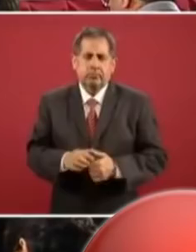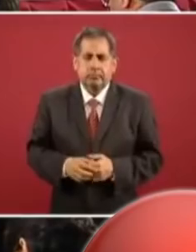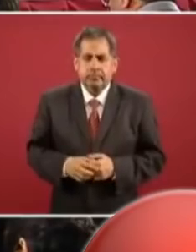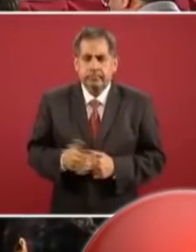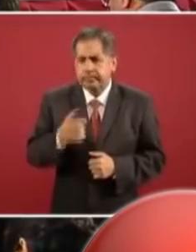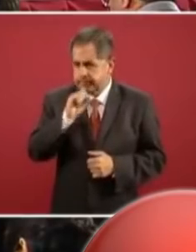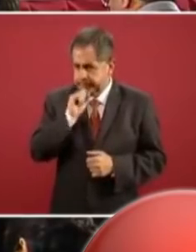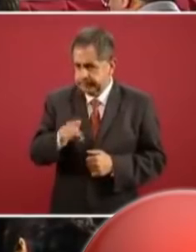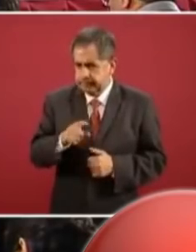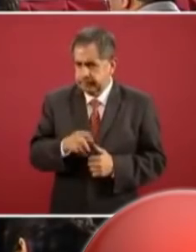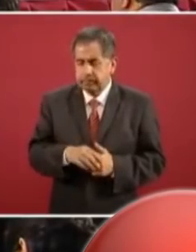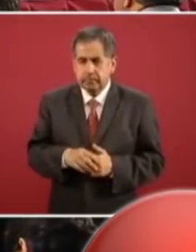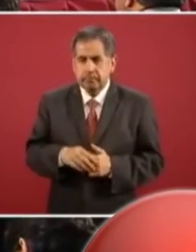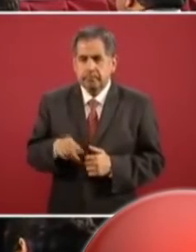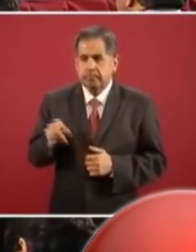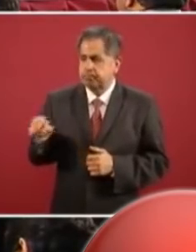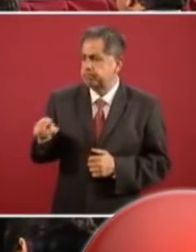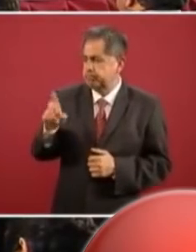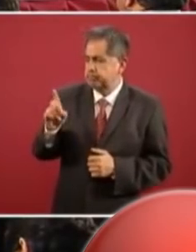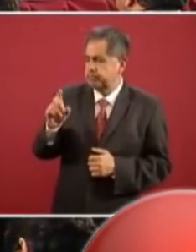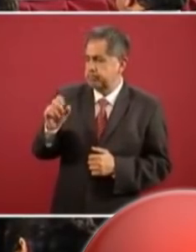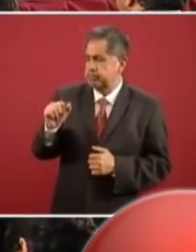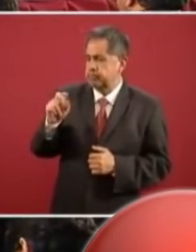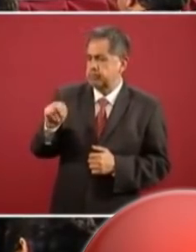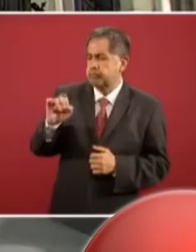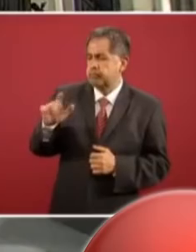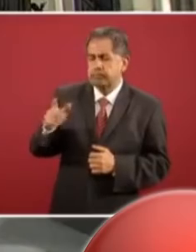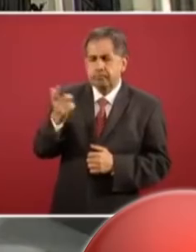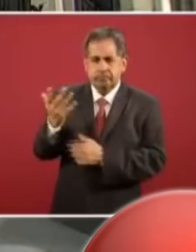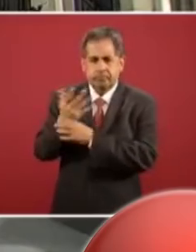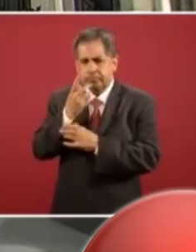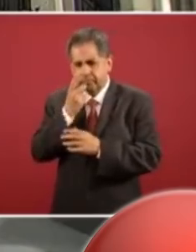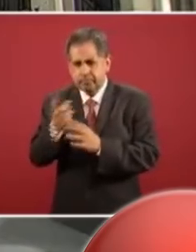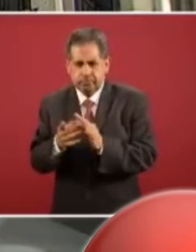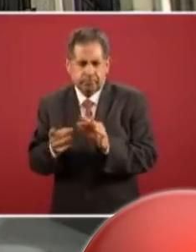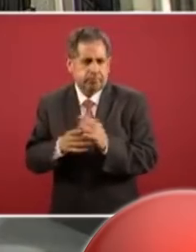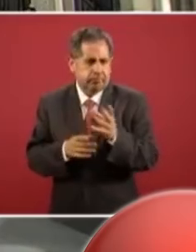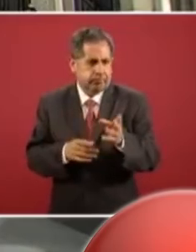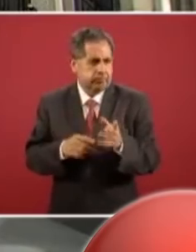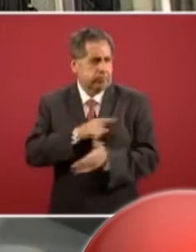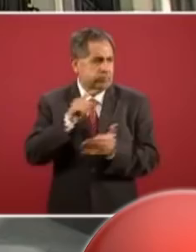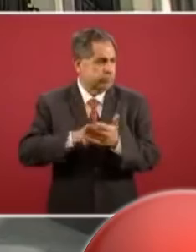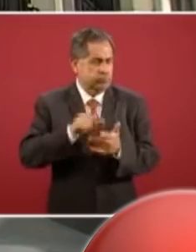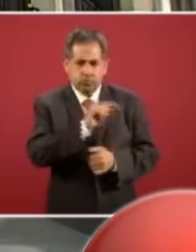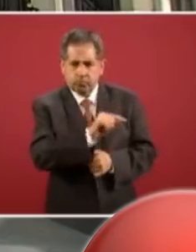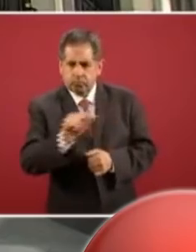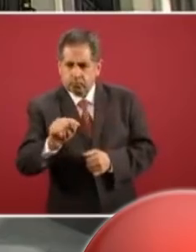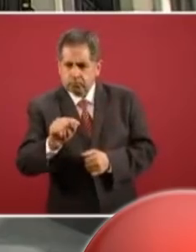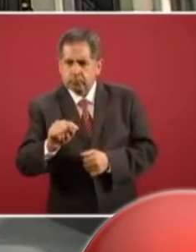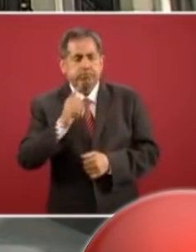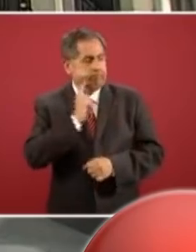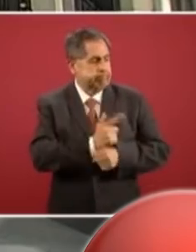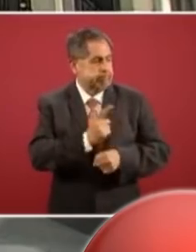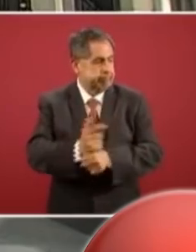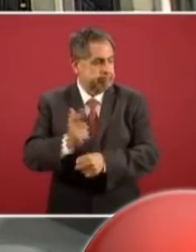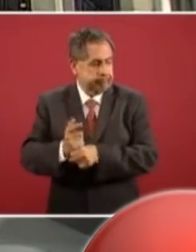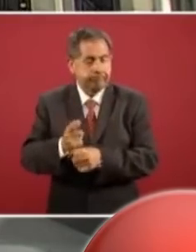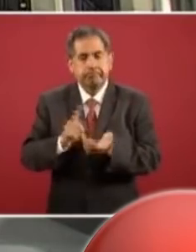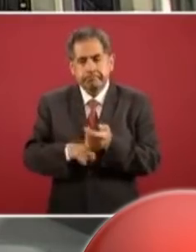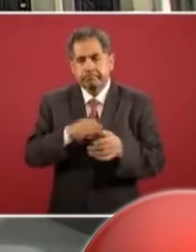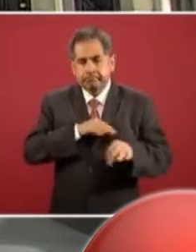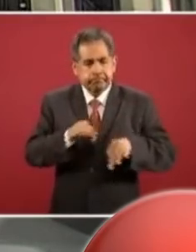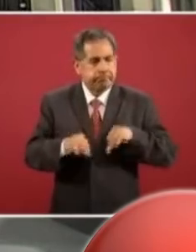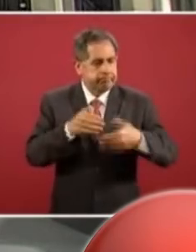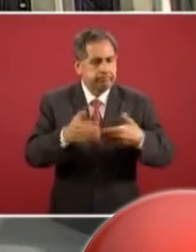también que Daniel mencionaba acerca de estos espacios que nosotros hemos identificado donde podemos